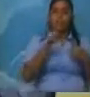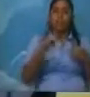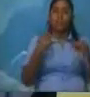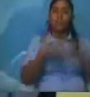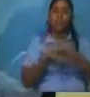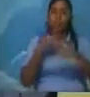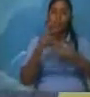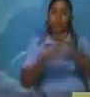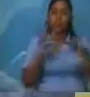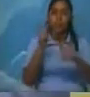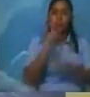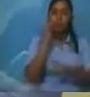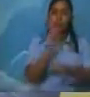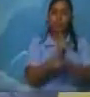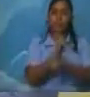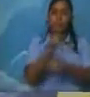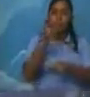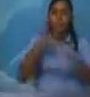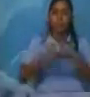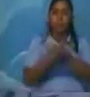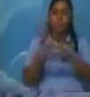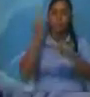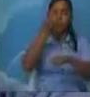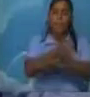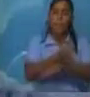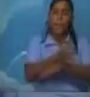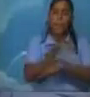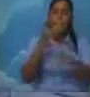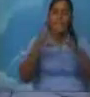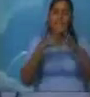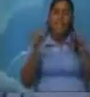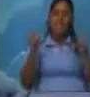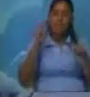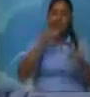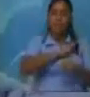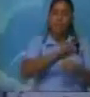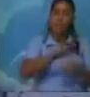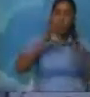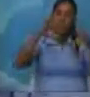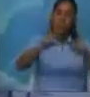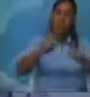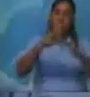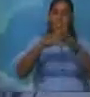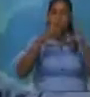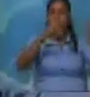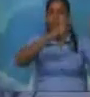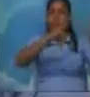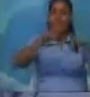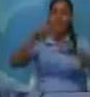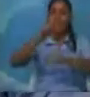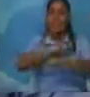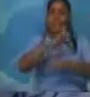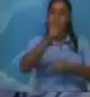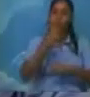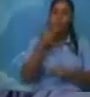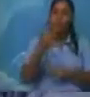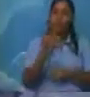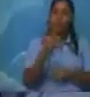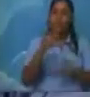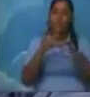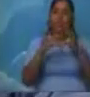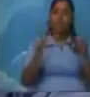multiplicados no solamente ustedes van a entrar van a entrar y van a poseer toda la tierra de lo feo en la tierra del